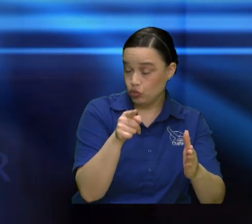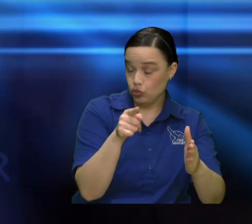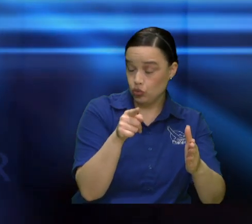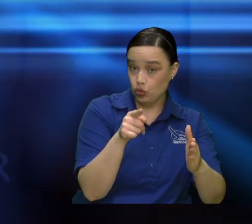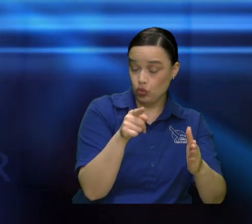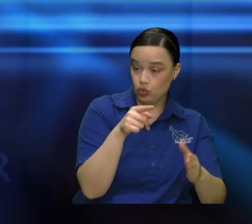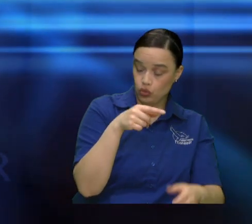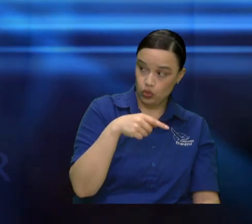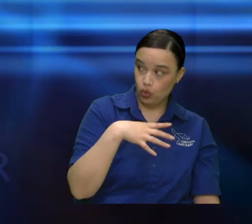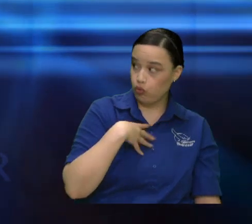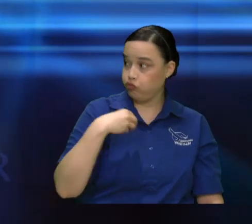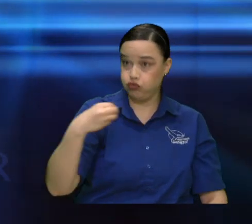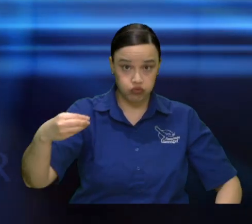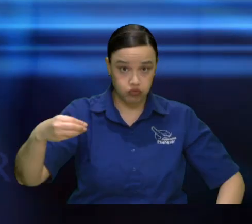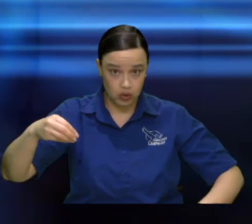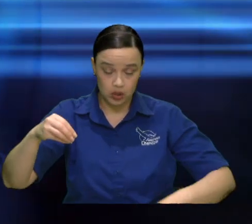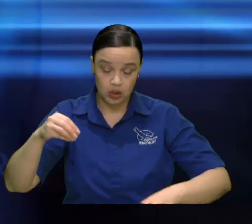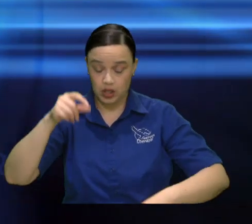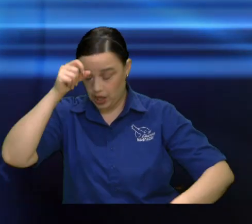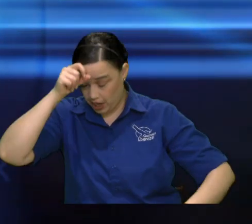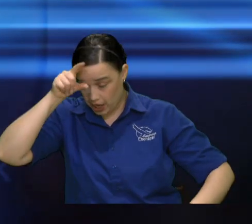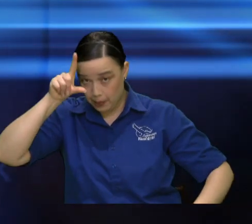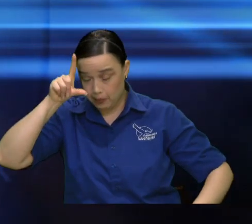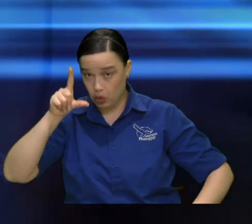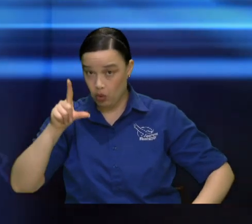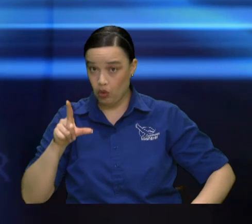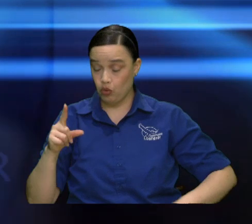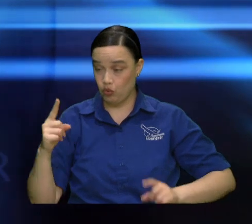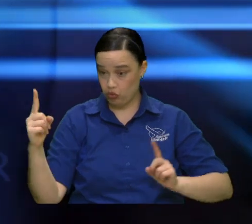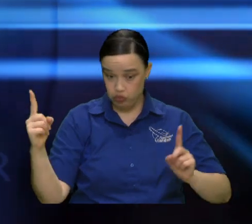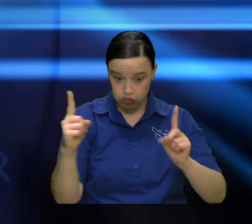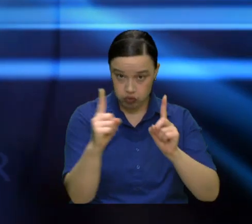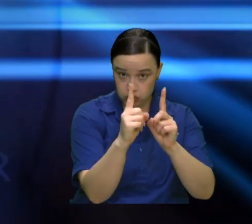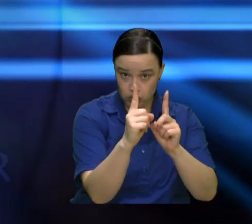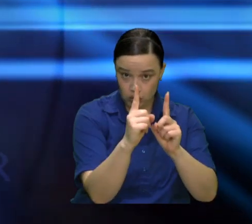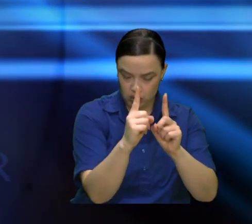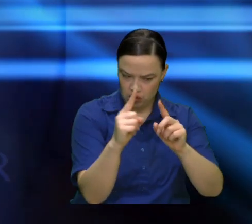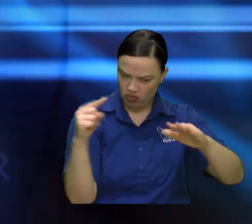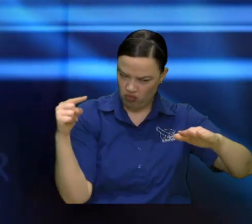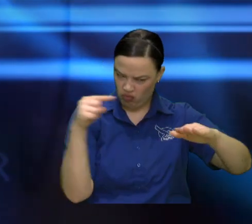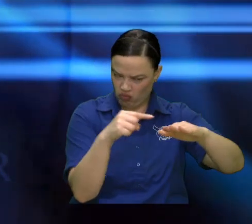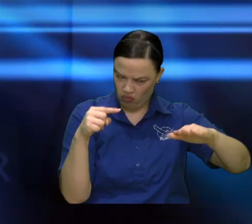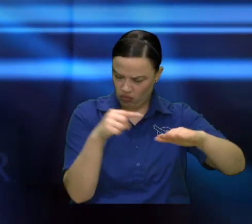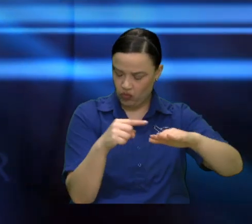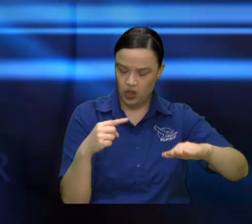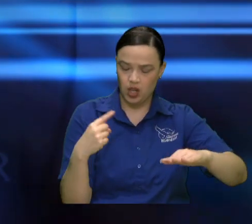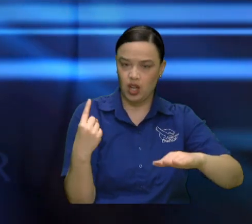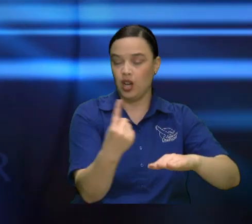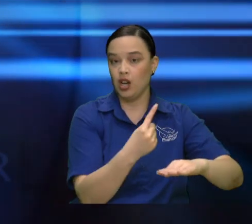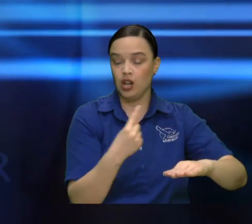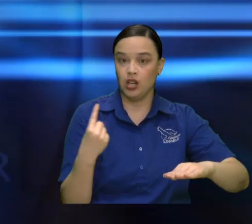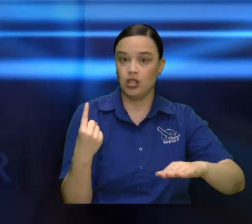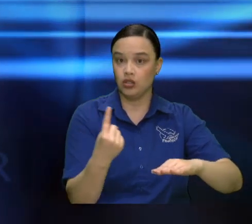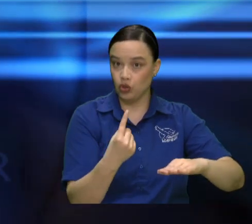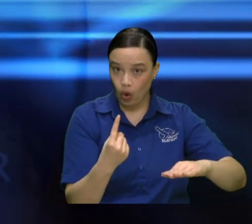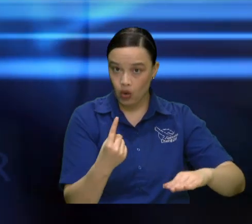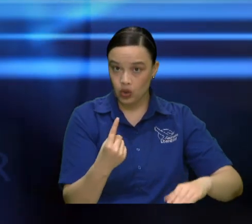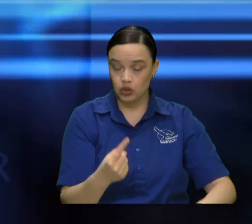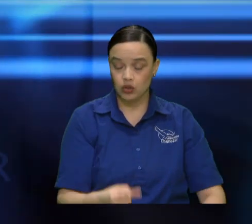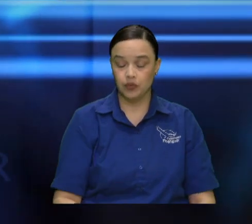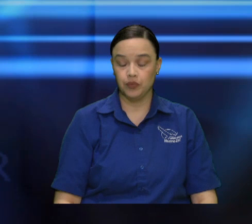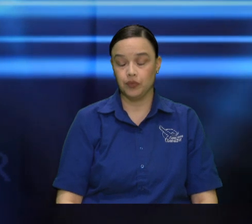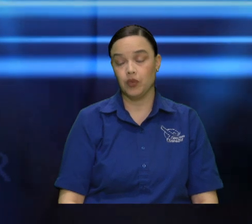como te salió al encuentro en el camino y atacó entre los tuyos a todos los agotados en tu retaguardia